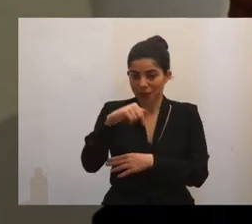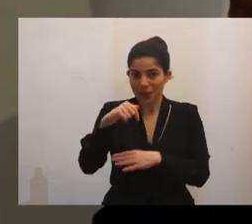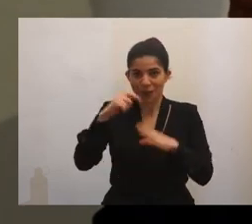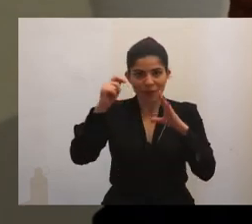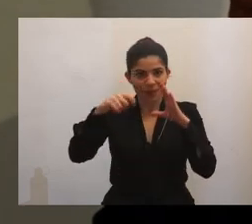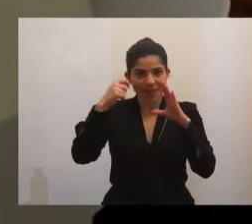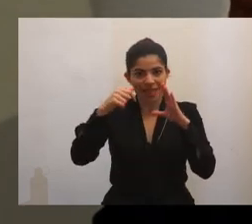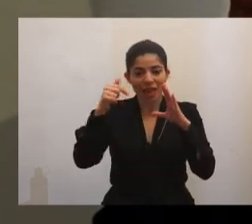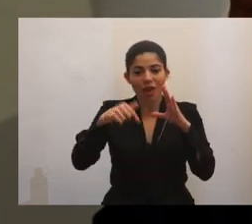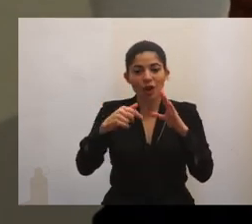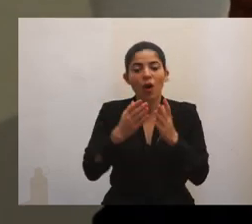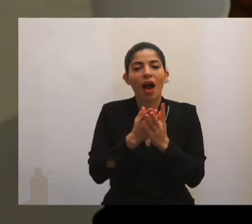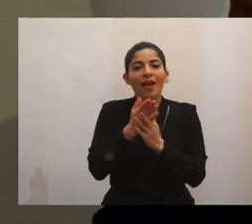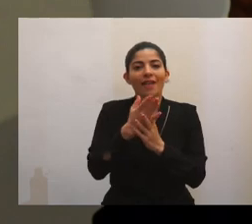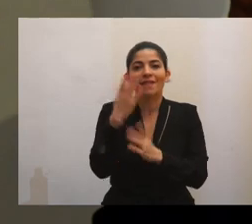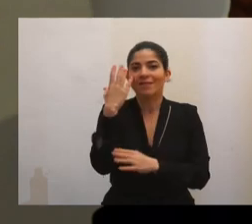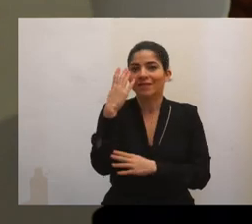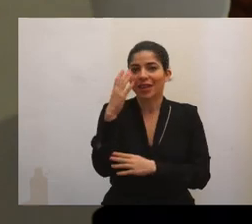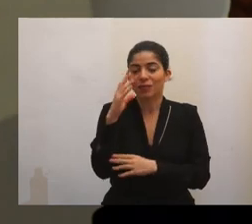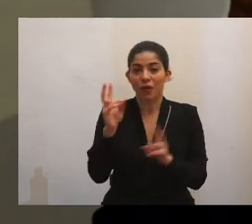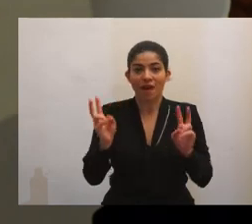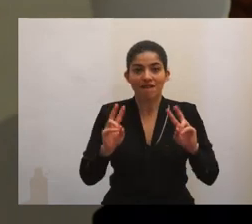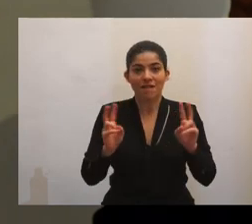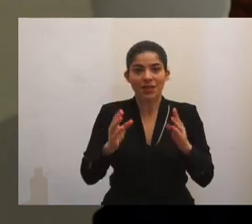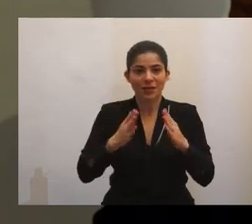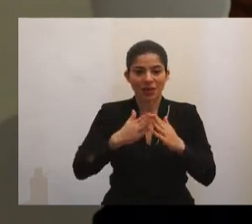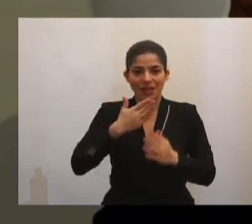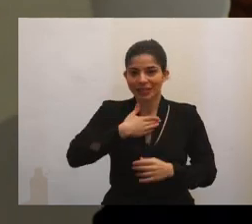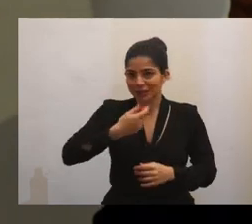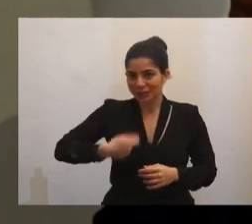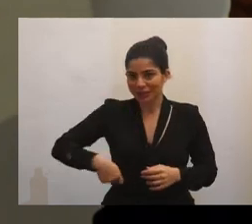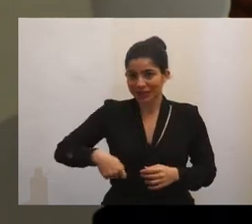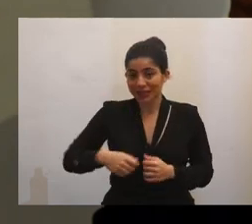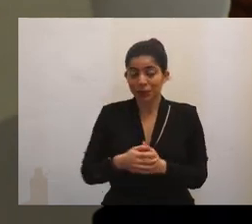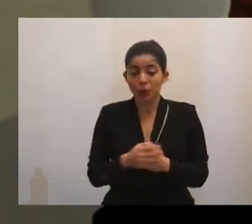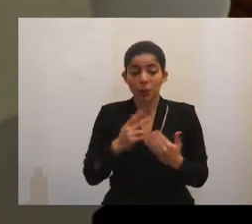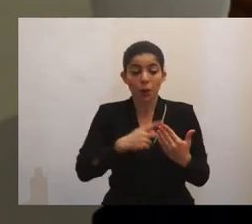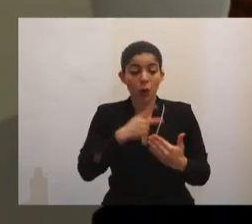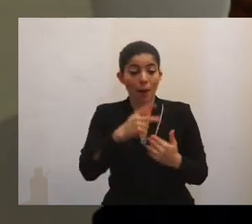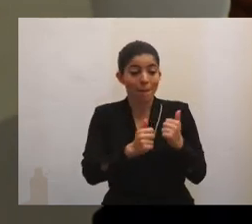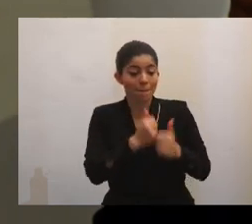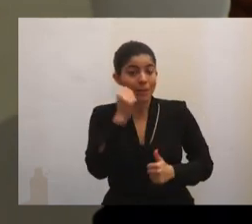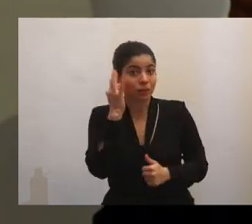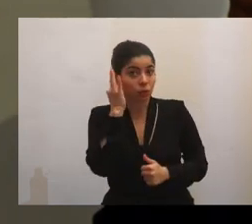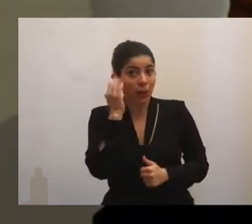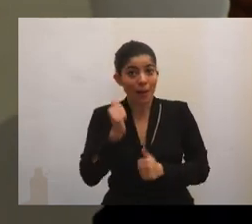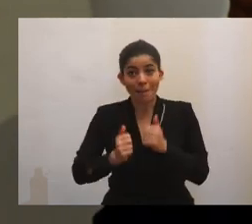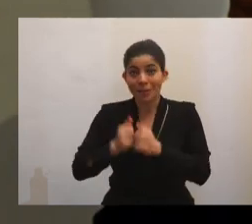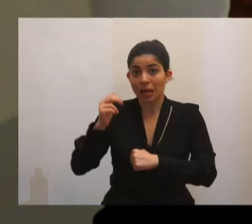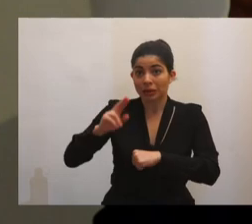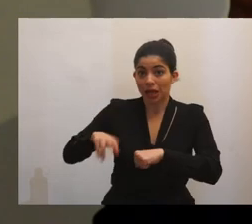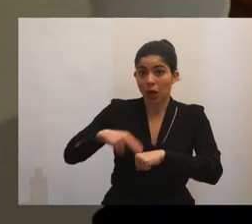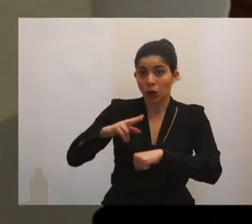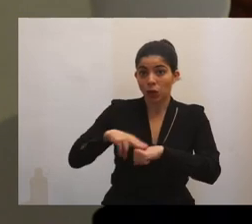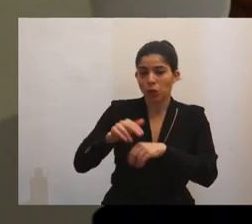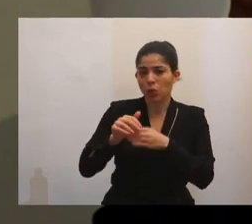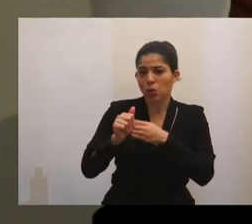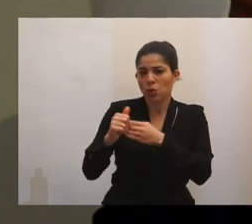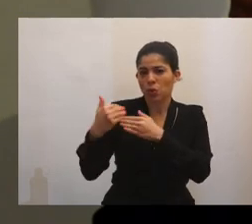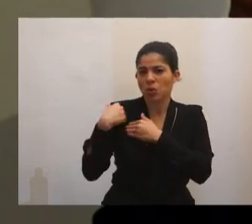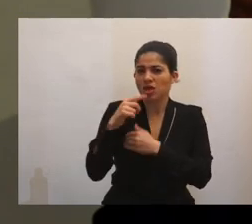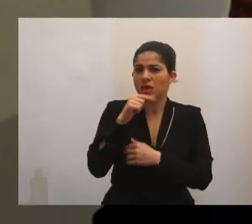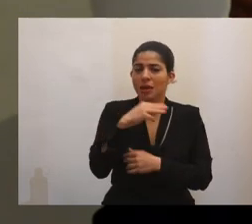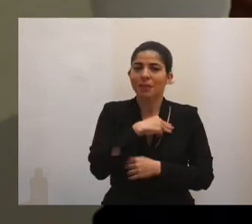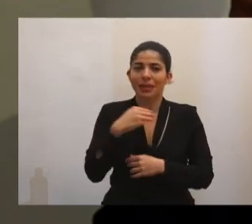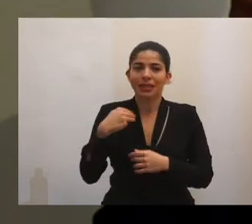que se realiza vía Facebook Live de la Casa Presidencial. El programa Más Mujeres, Más Naturas, liderado por el Ministerio